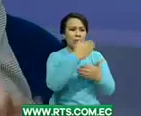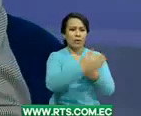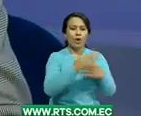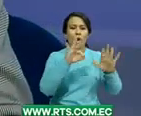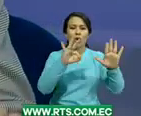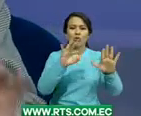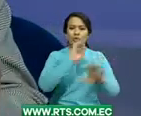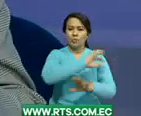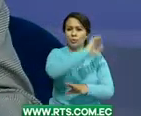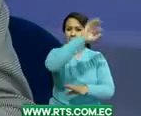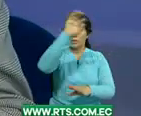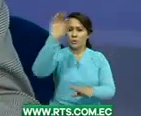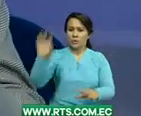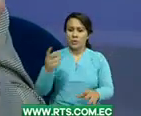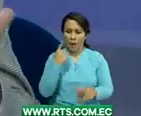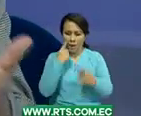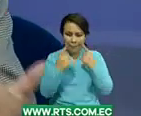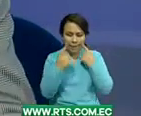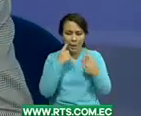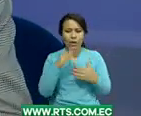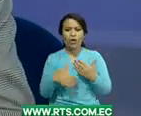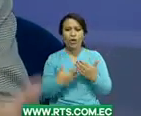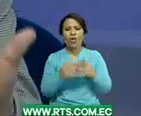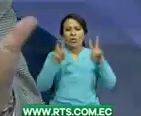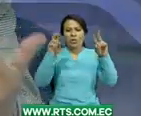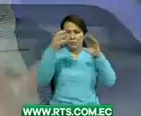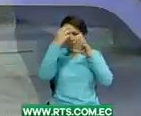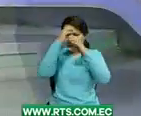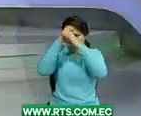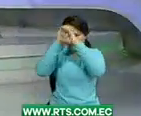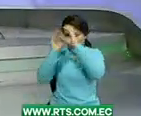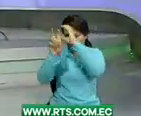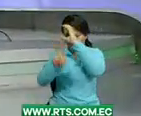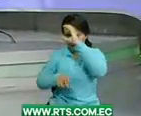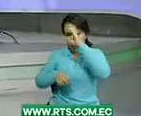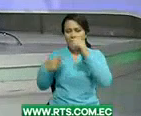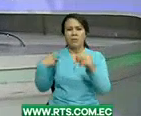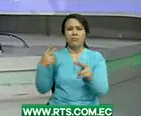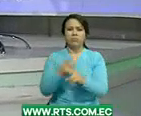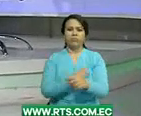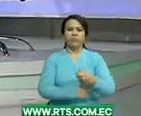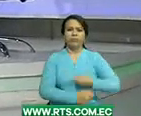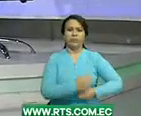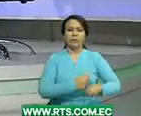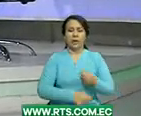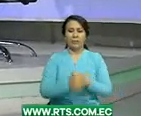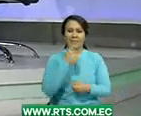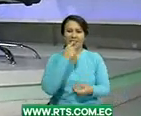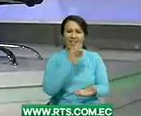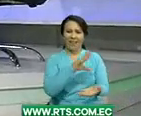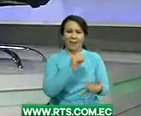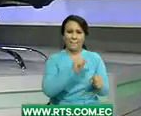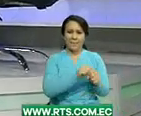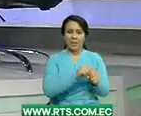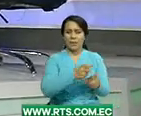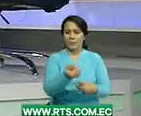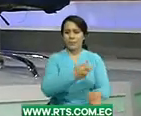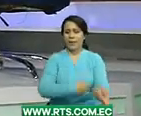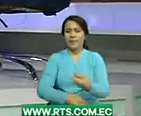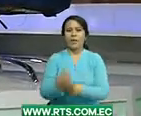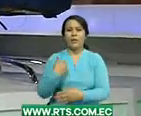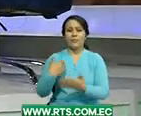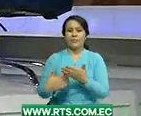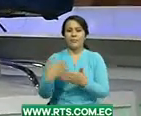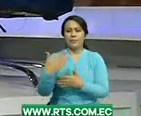son 18 puntos, especialmente por lo que es minería ilegal, por lo que es contrabando, el tema de la frontera norte, por eso que estamos